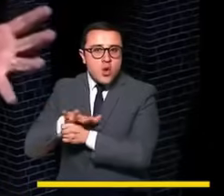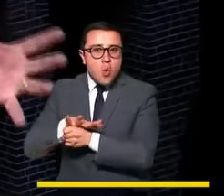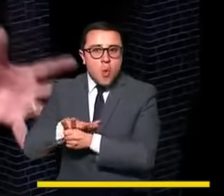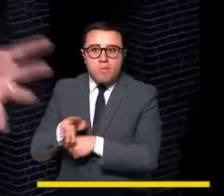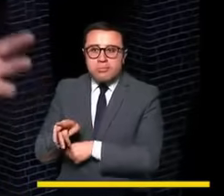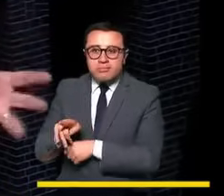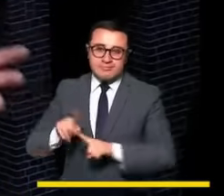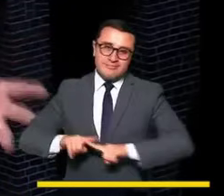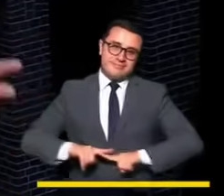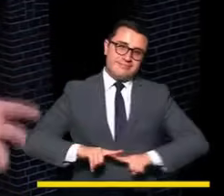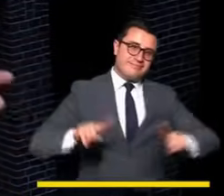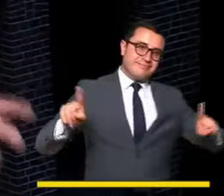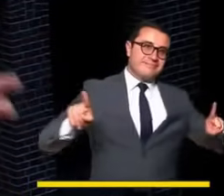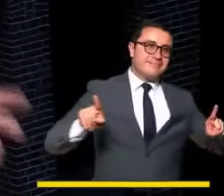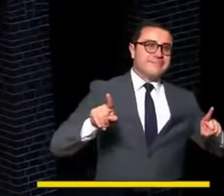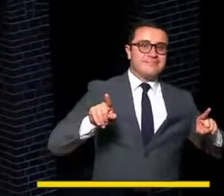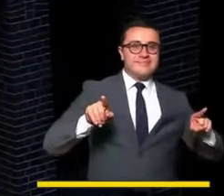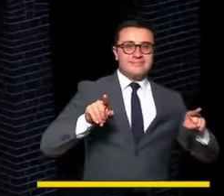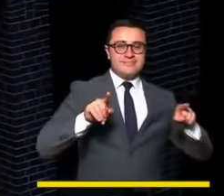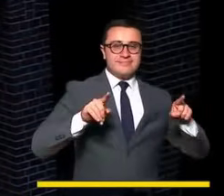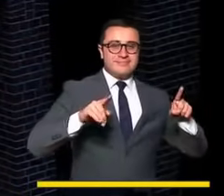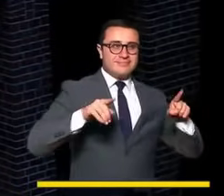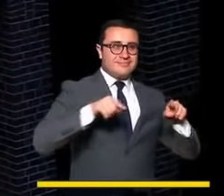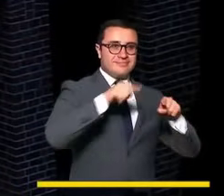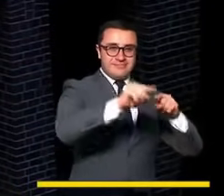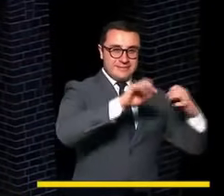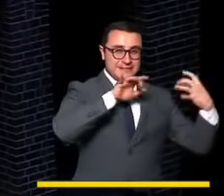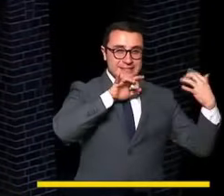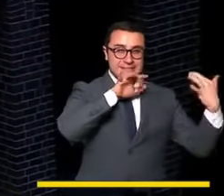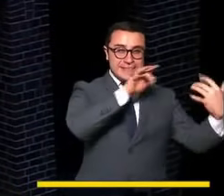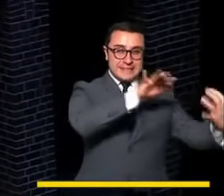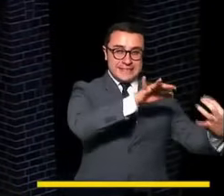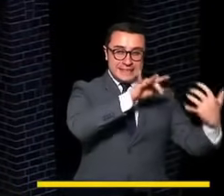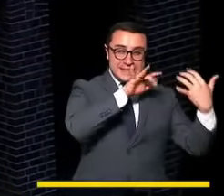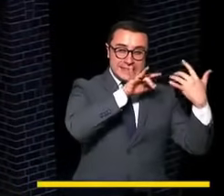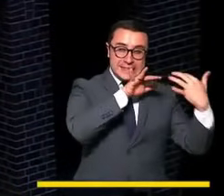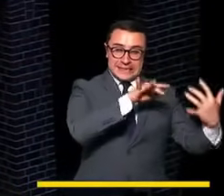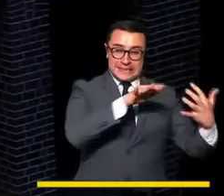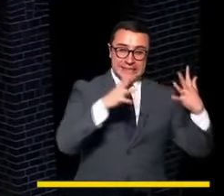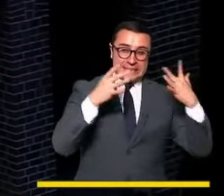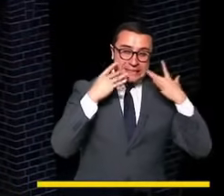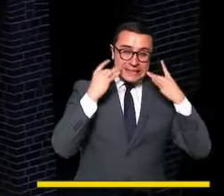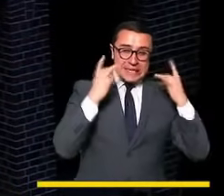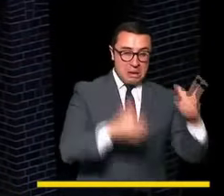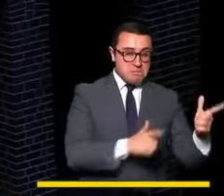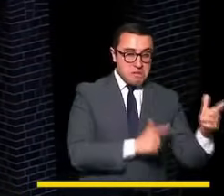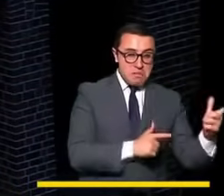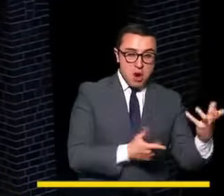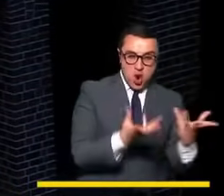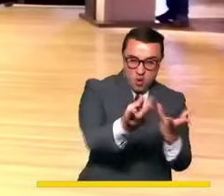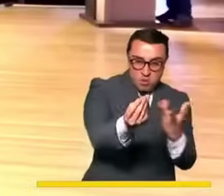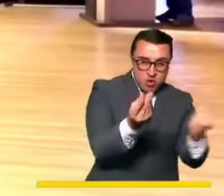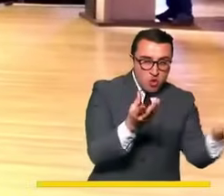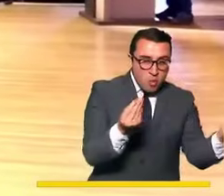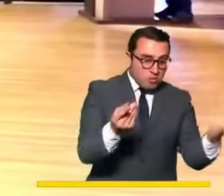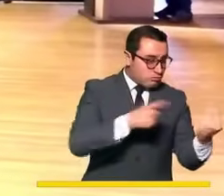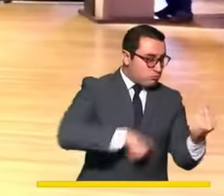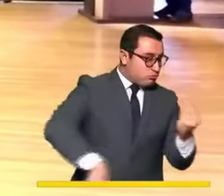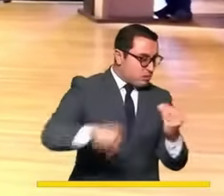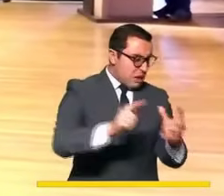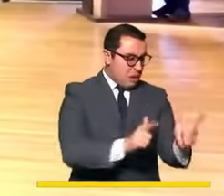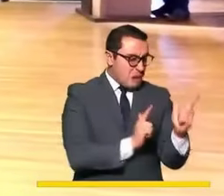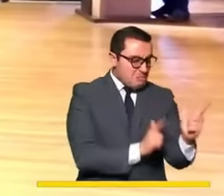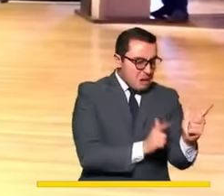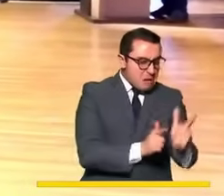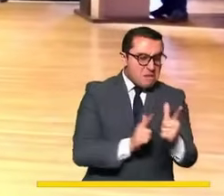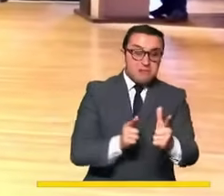y lo que propiamente marcó a Colombia, que es la conflictividad armada de organizaciones estructuradas para ello,